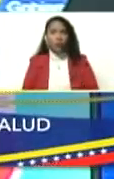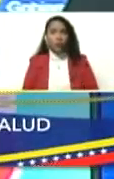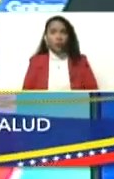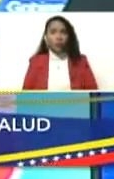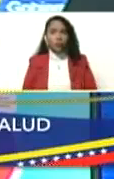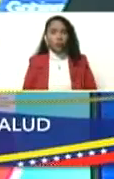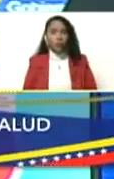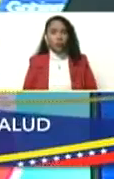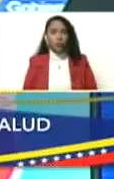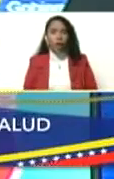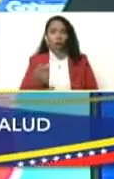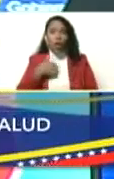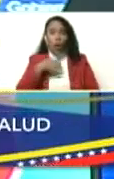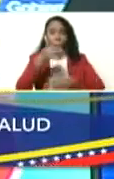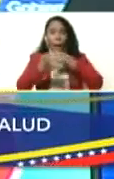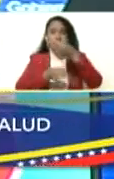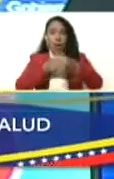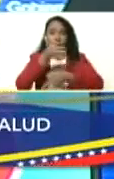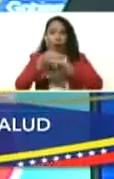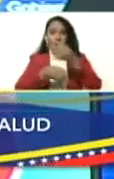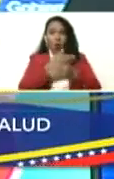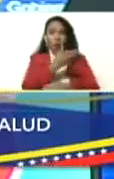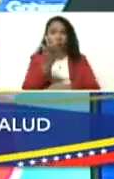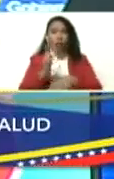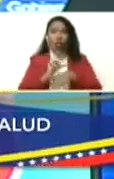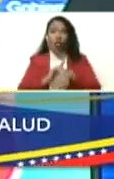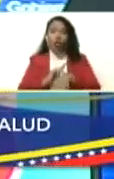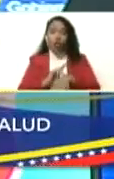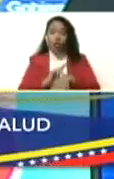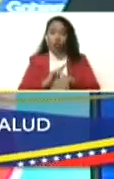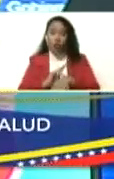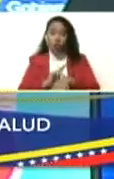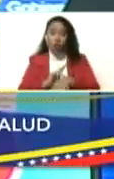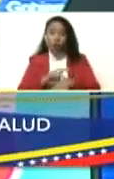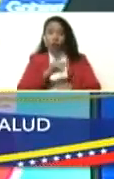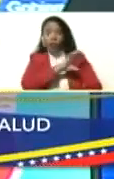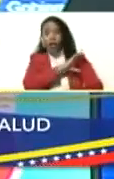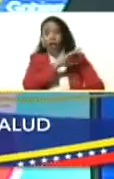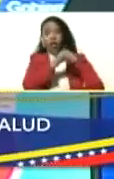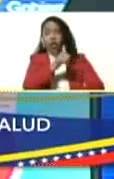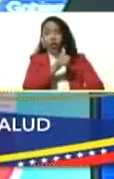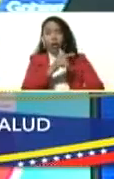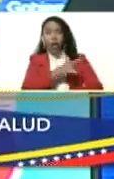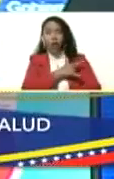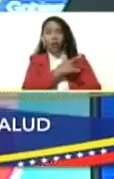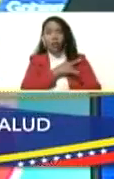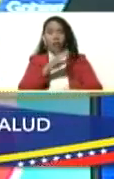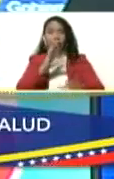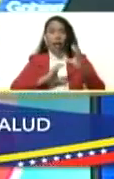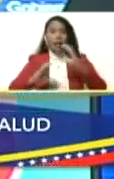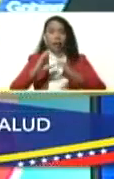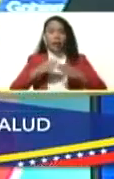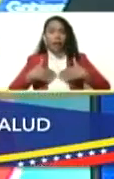Y es lo que le comentaba al doctor Carlos Alvarado, rector de la Universidad de las Ciencias de la Salud.